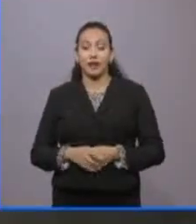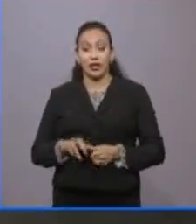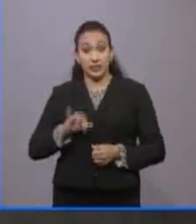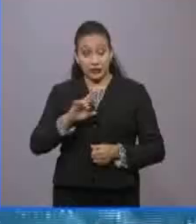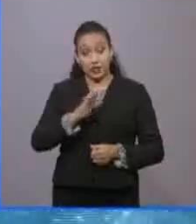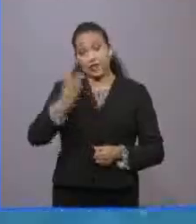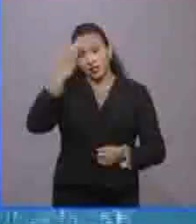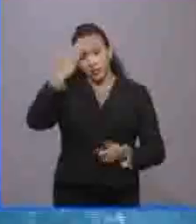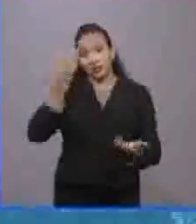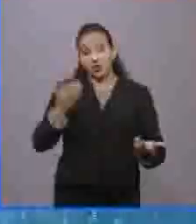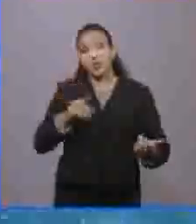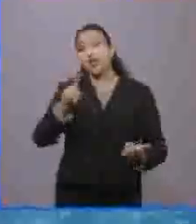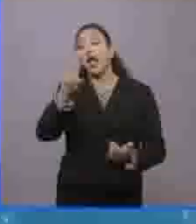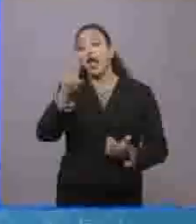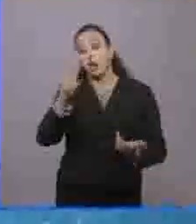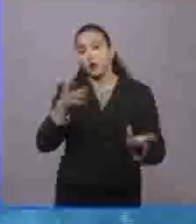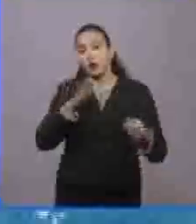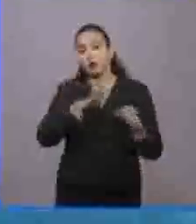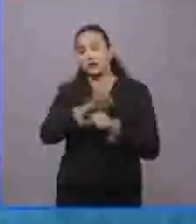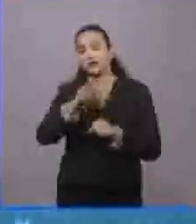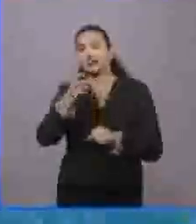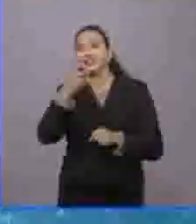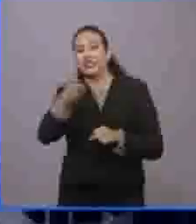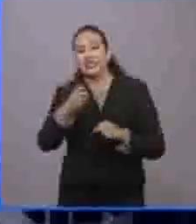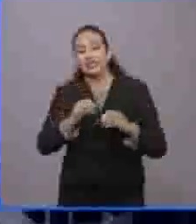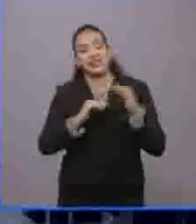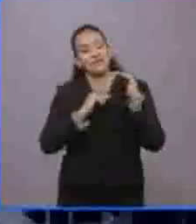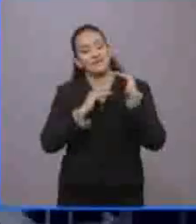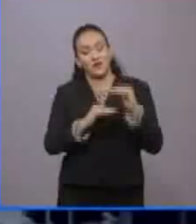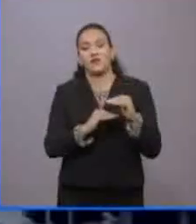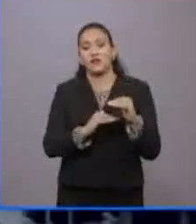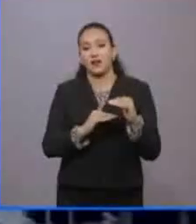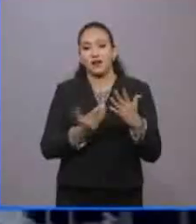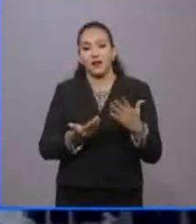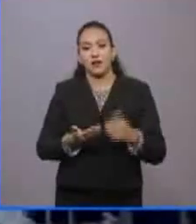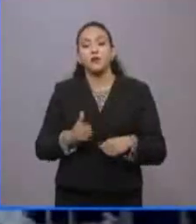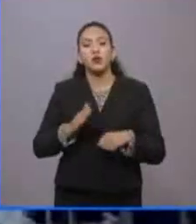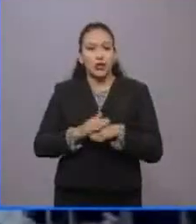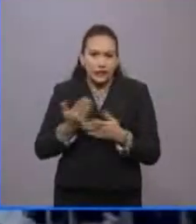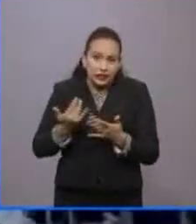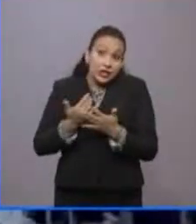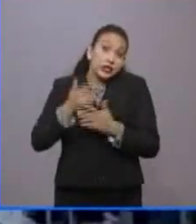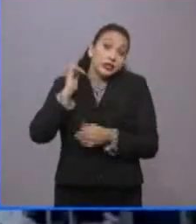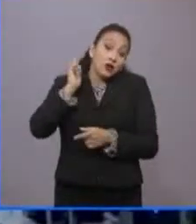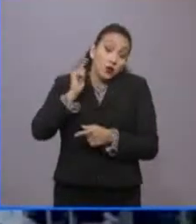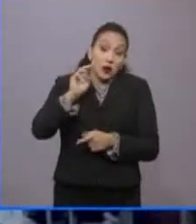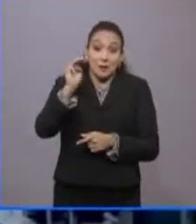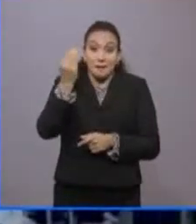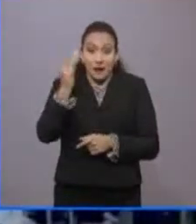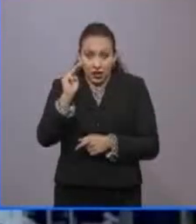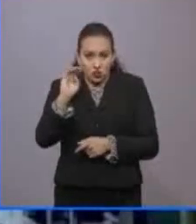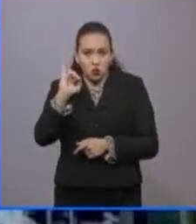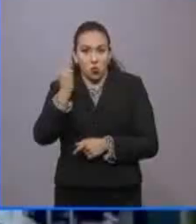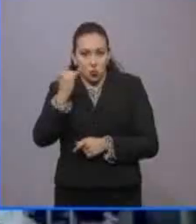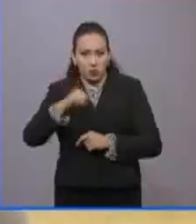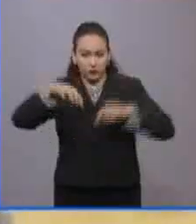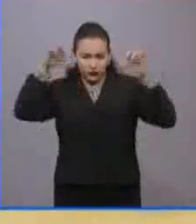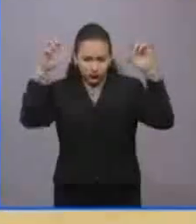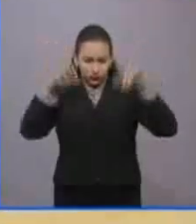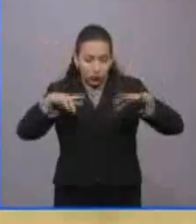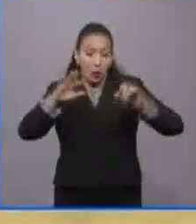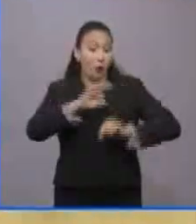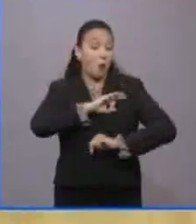Reconocieron que la disponibilidad de agua seguirá siendo limitada, a pesar de que las lluvias esperadas en mayo y junio podrían